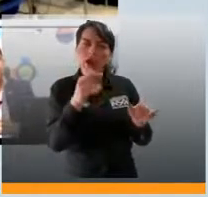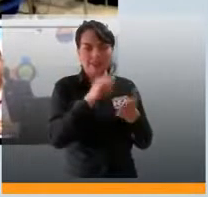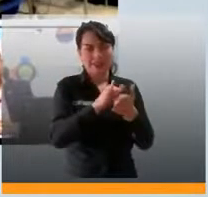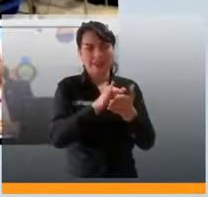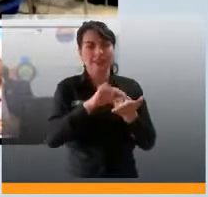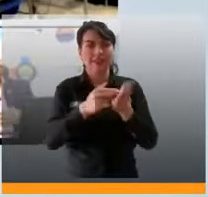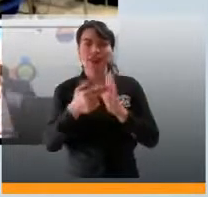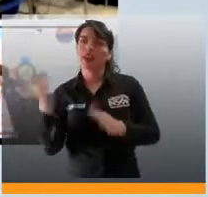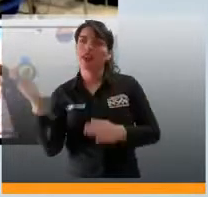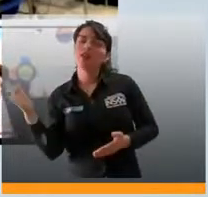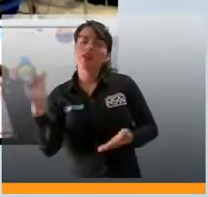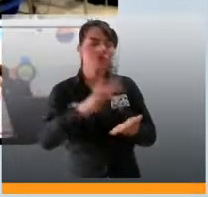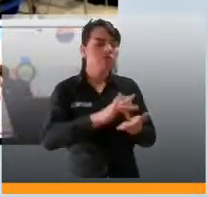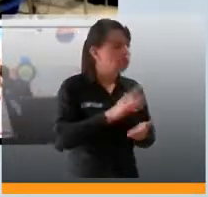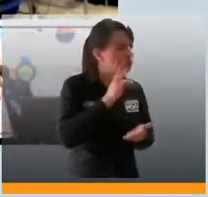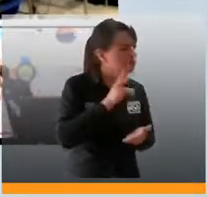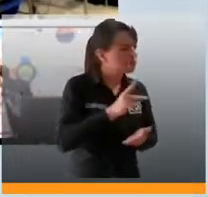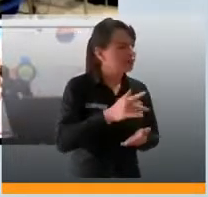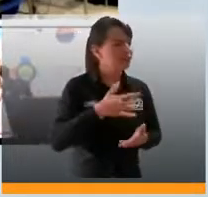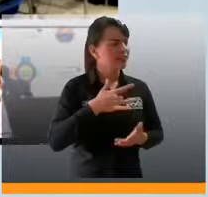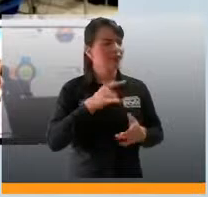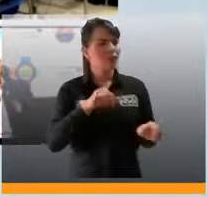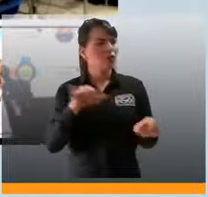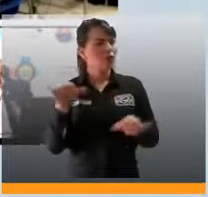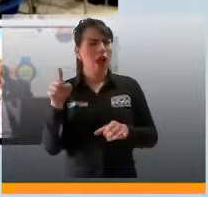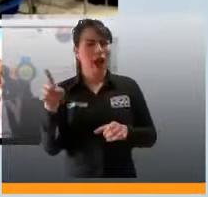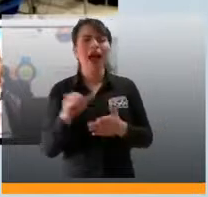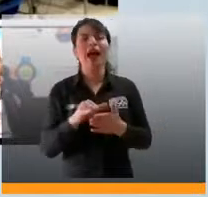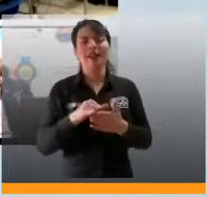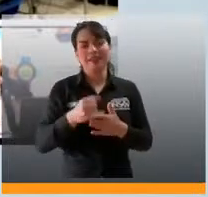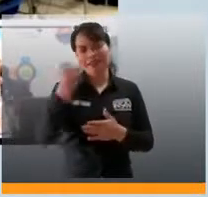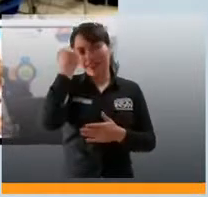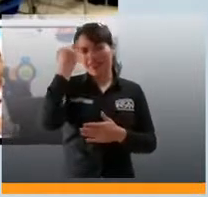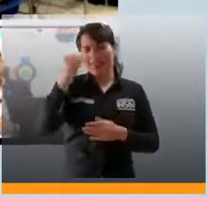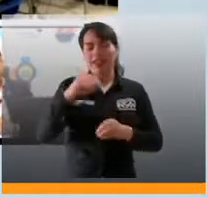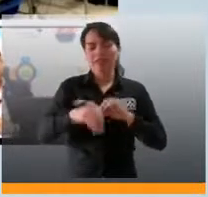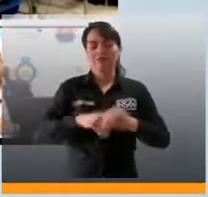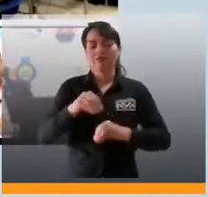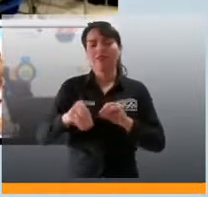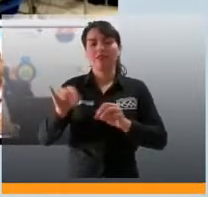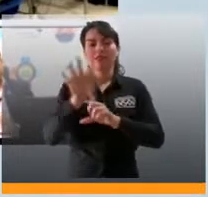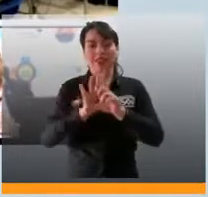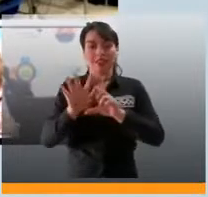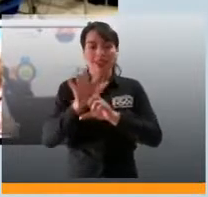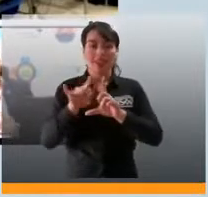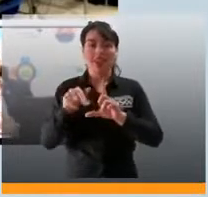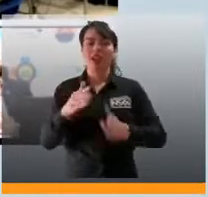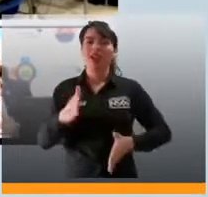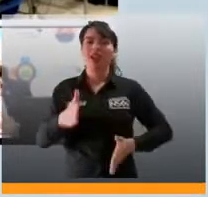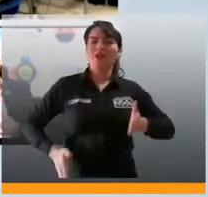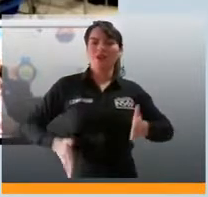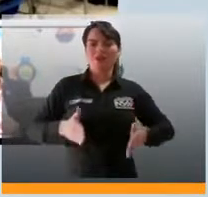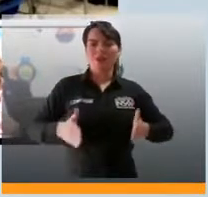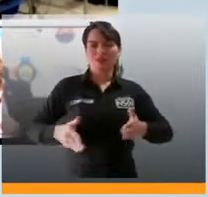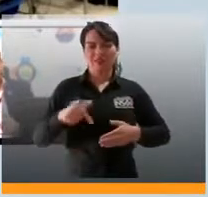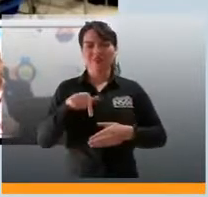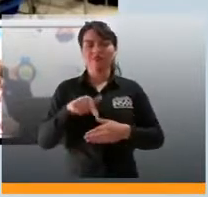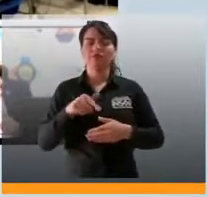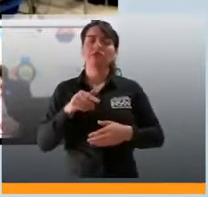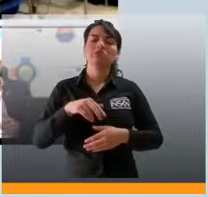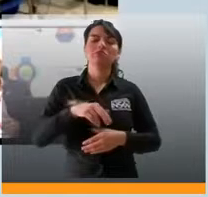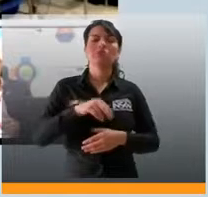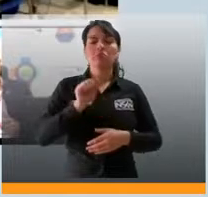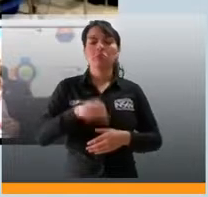contacto día a día? Y entonces nos diseñamos un video donde Liet, nuestro robot humanoide, hacía un recorrido por el campus, no